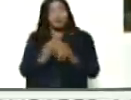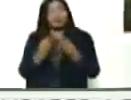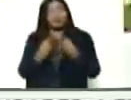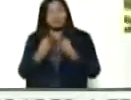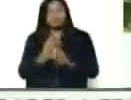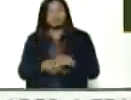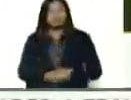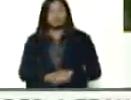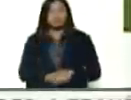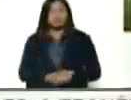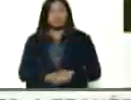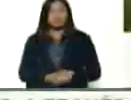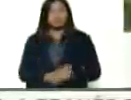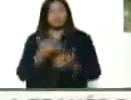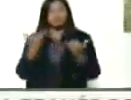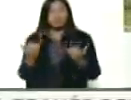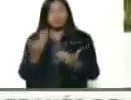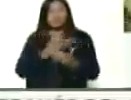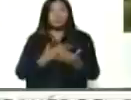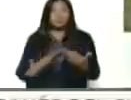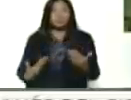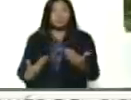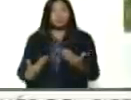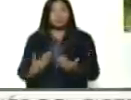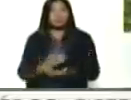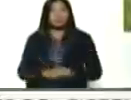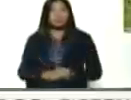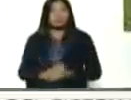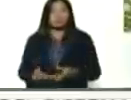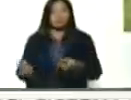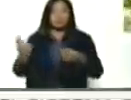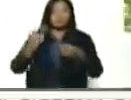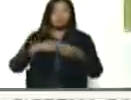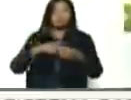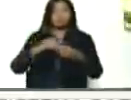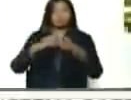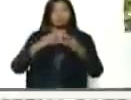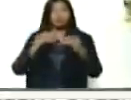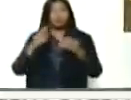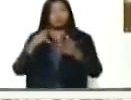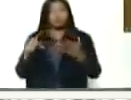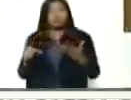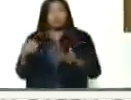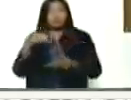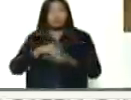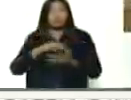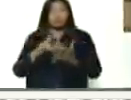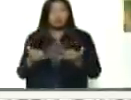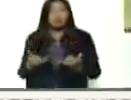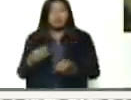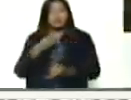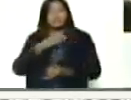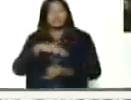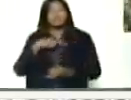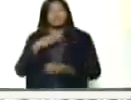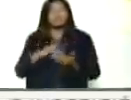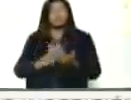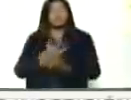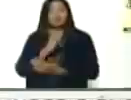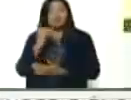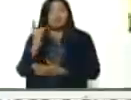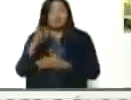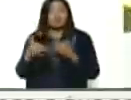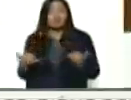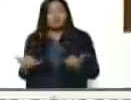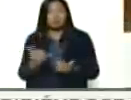ahora presidente con respecto a las metas con respecto a todo lo que tenemos planteado para la misión árbol y para el ministerio de